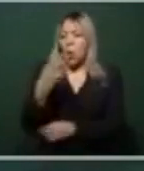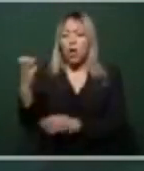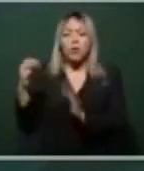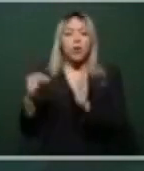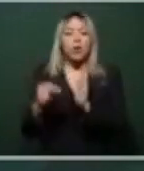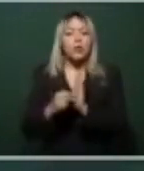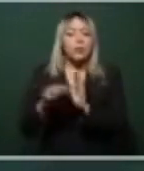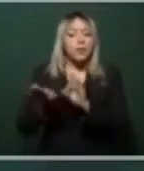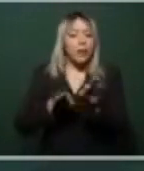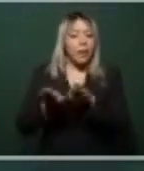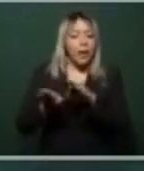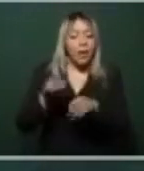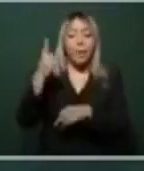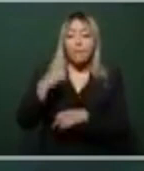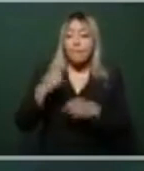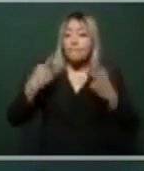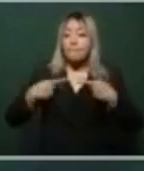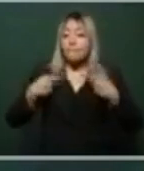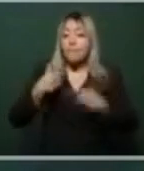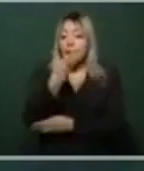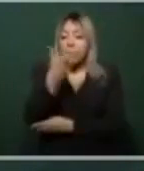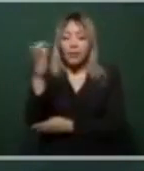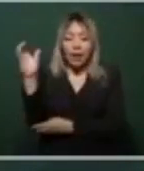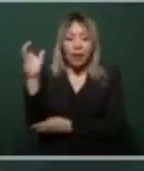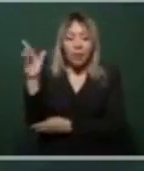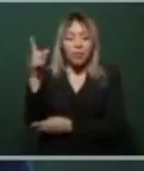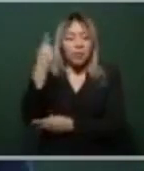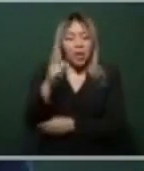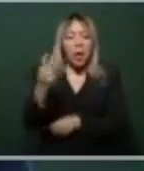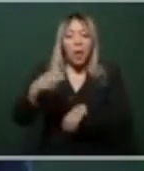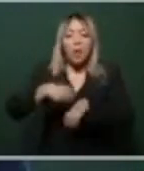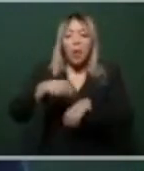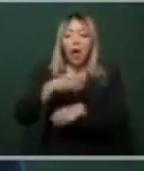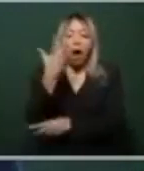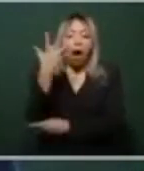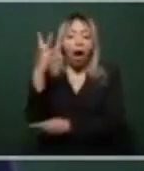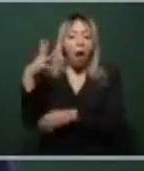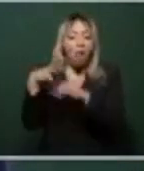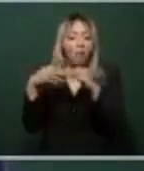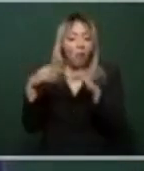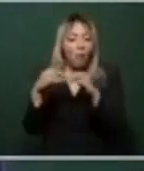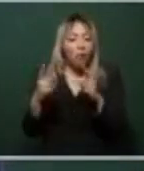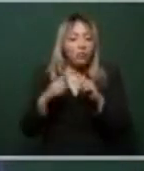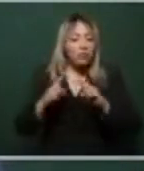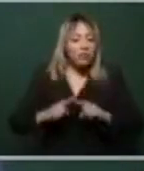para que siembren árboles frutales o maderables?